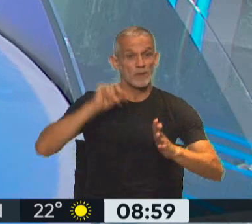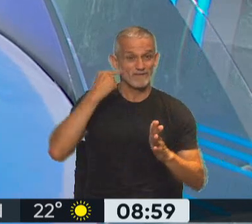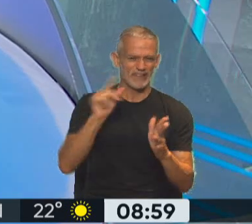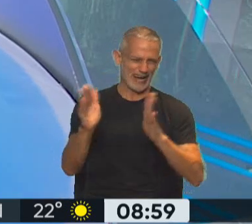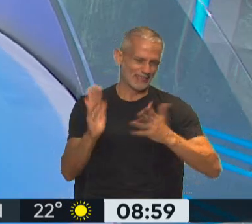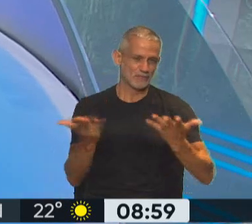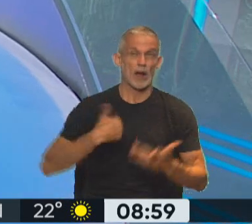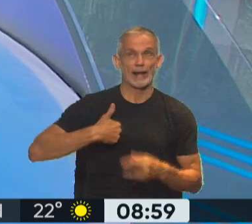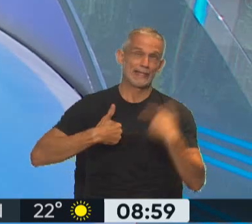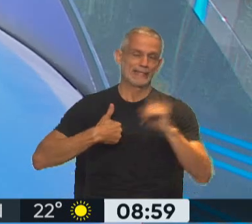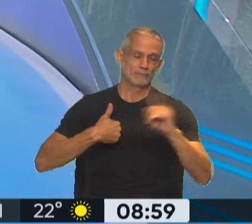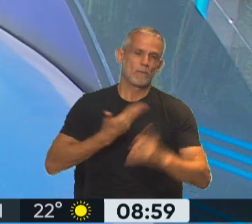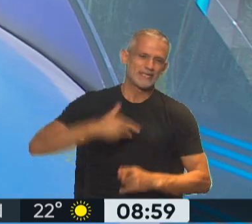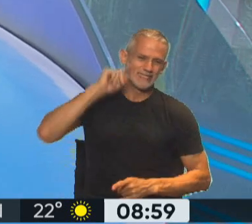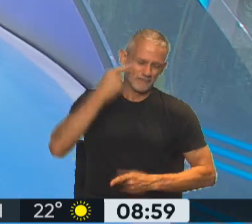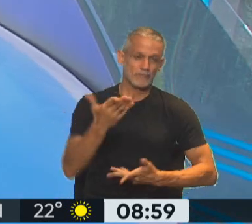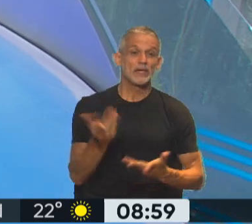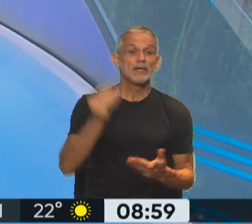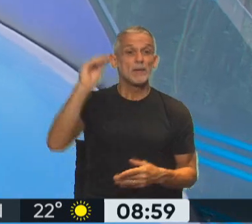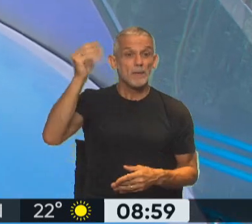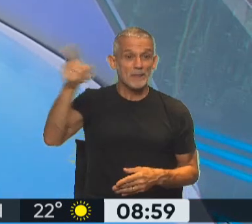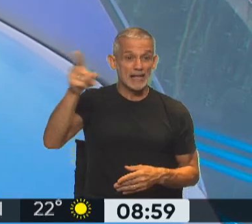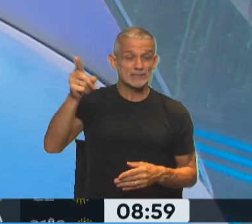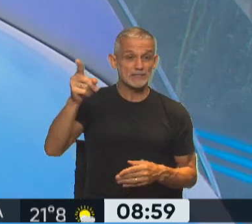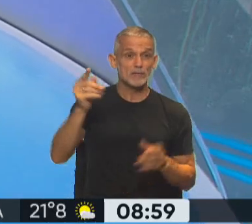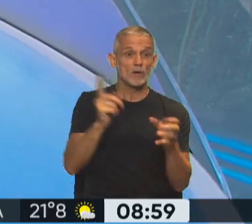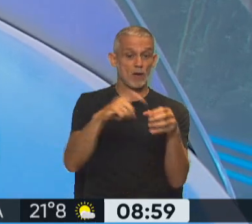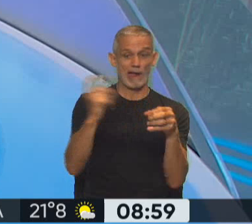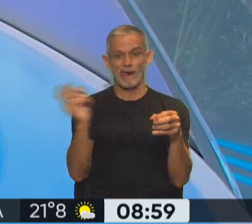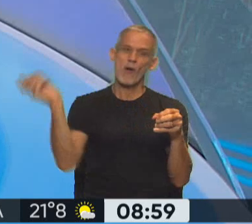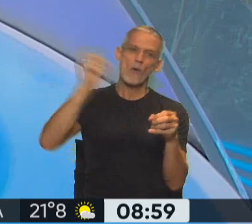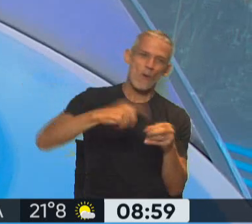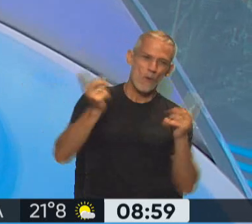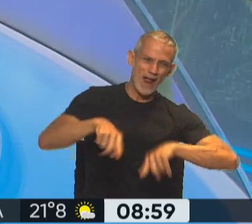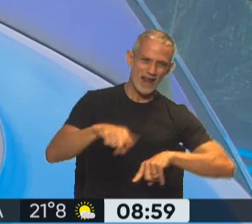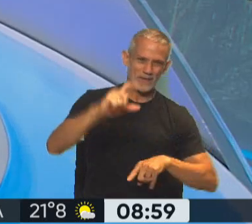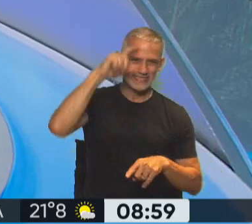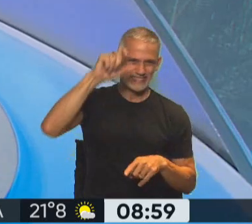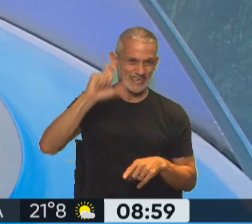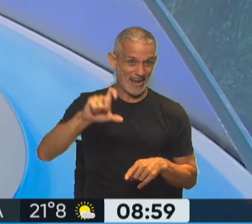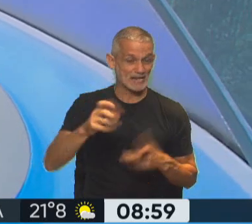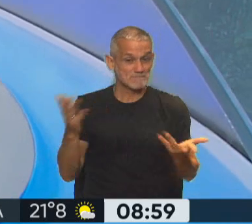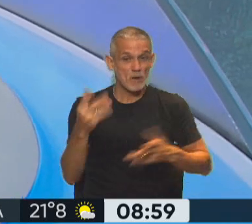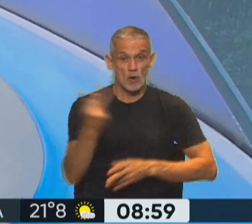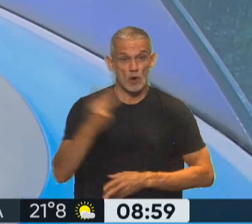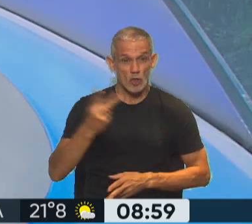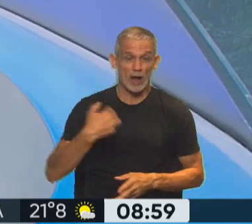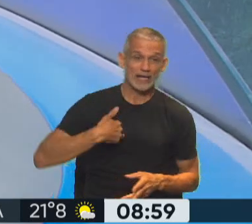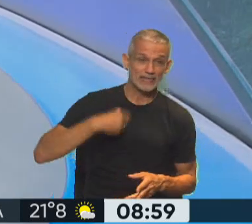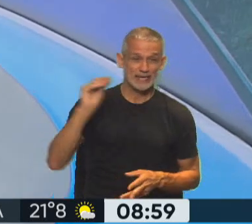bueno Argentina en general y Brasil que reingresa nuevamente a la celac Y ambos Me parece que van a